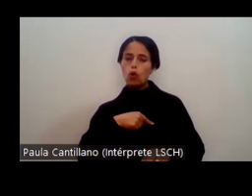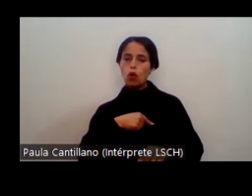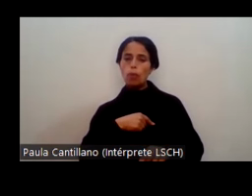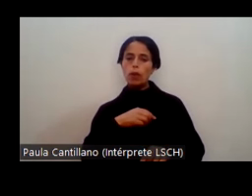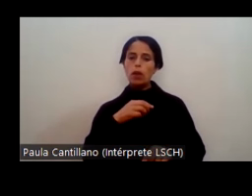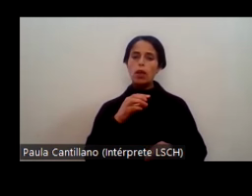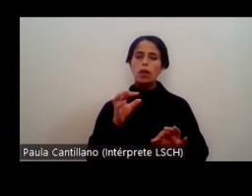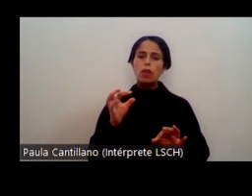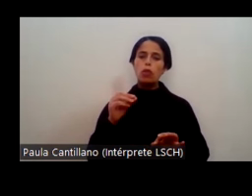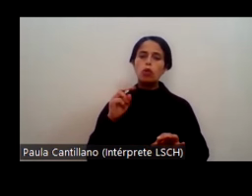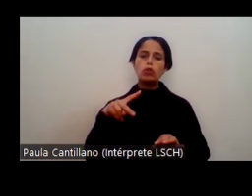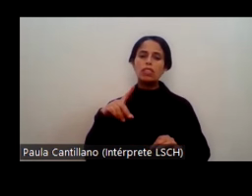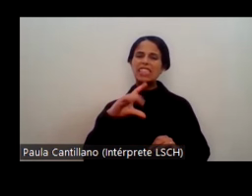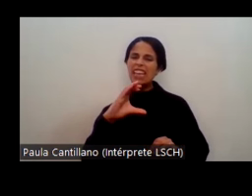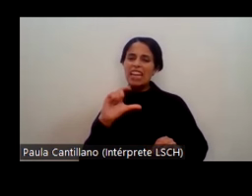Doncellas, Humahuaca,